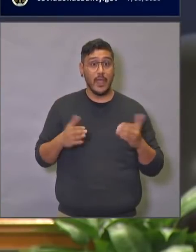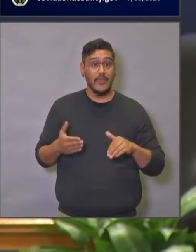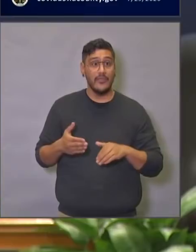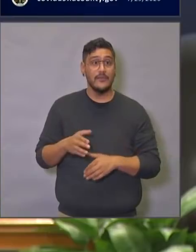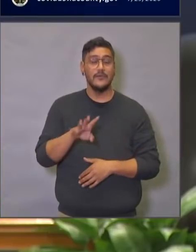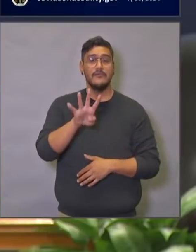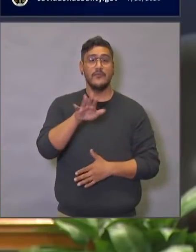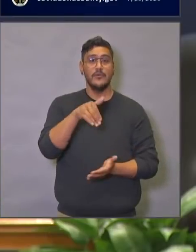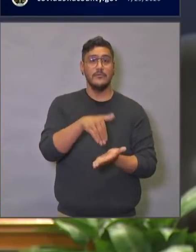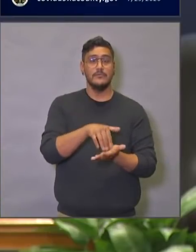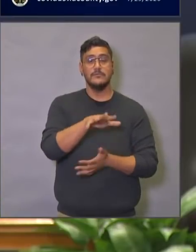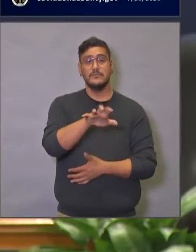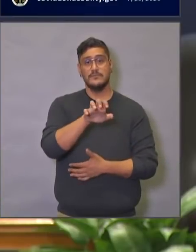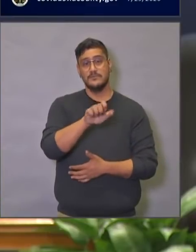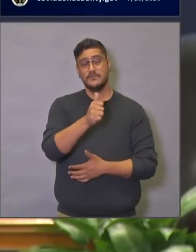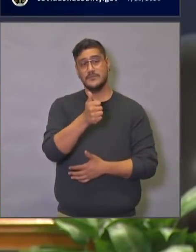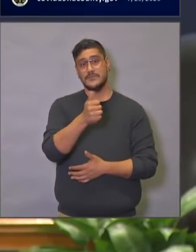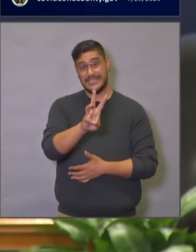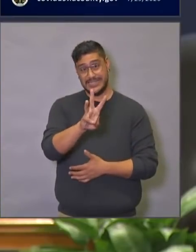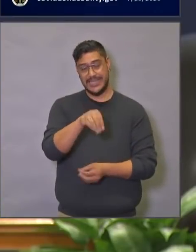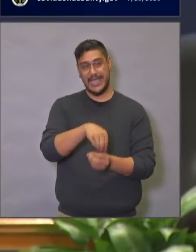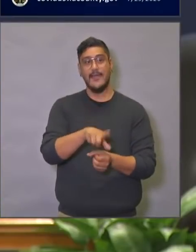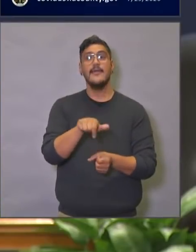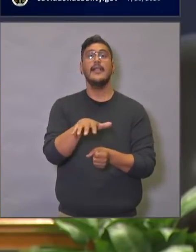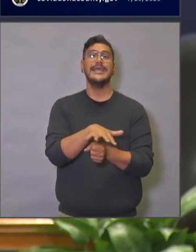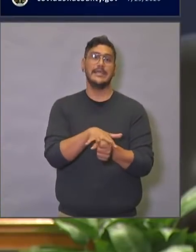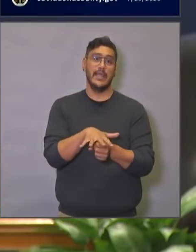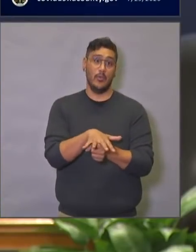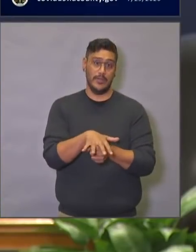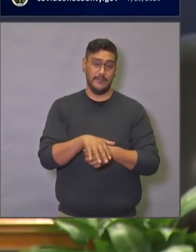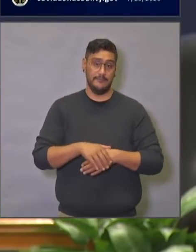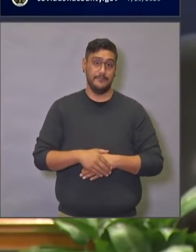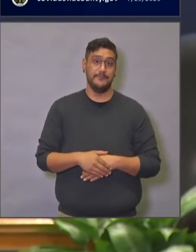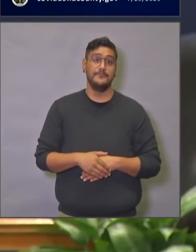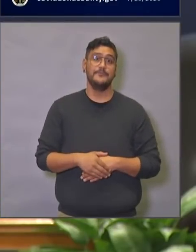a 4,516 en el condado de Los Ángeles.